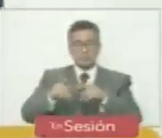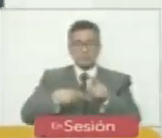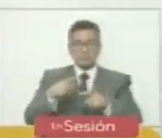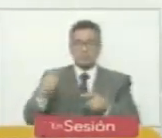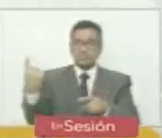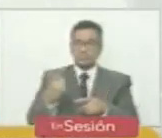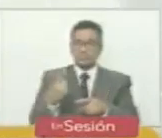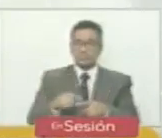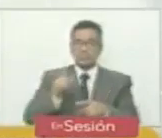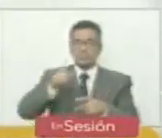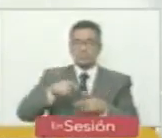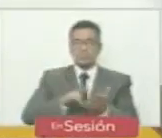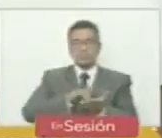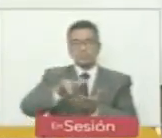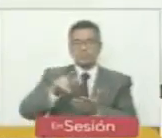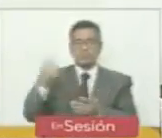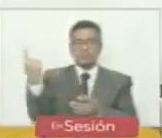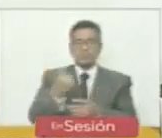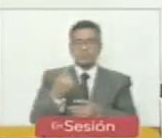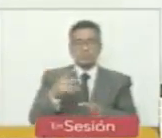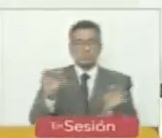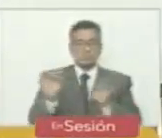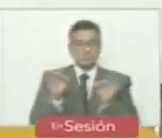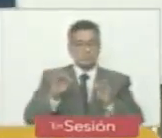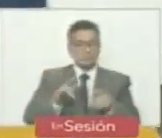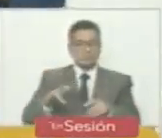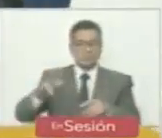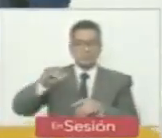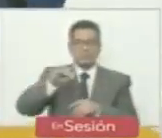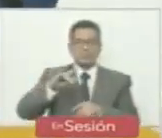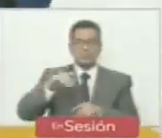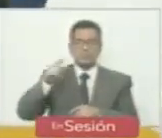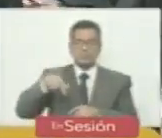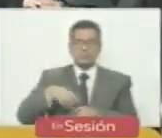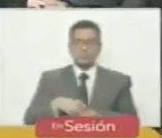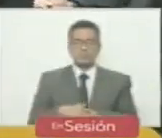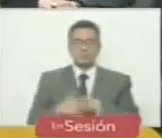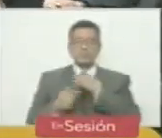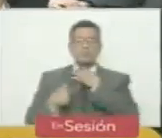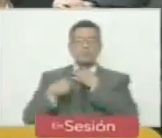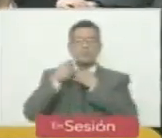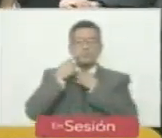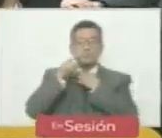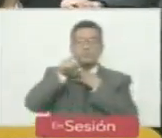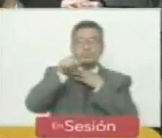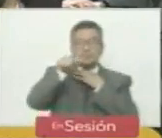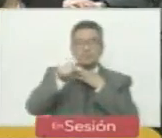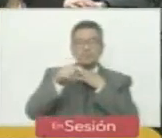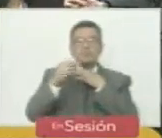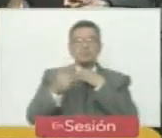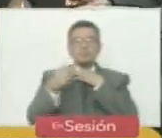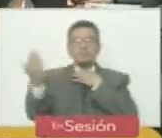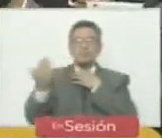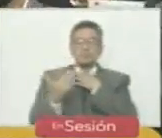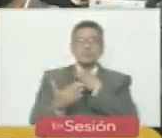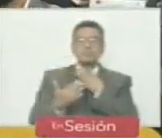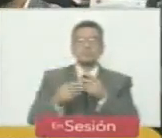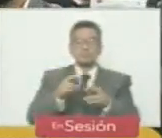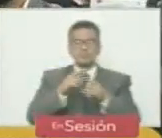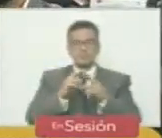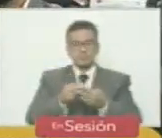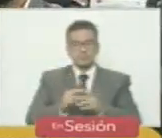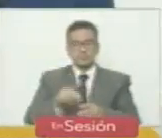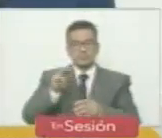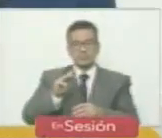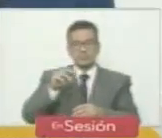procedencia y por el aeropuerto de destino. No hay forma de que despegue. Vamos para allá. ¿Qué lleva? ¿Qué traen? Llevamos repuestos